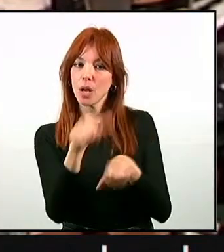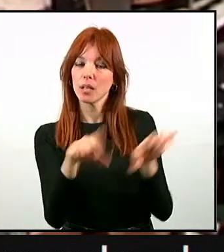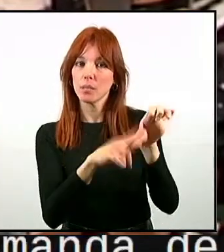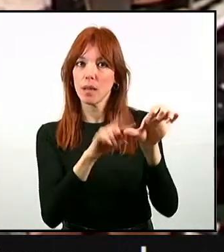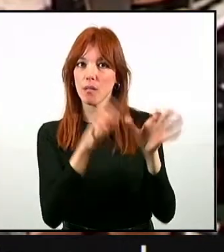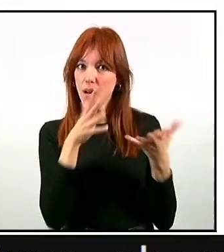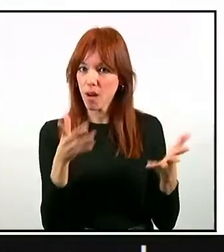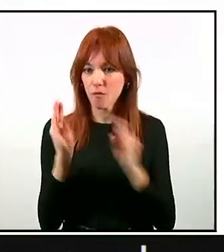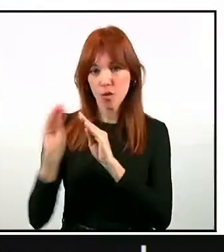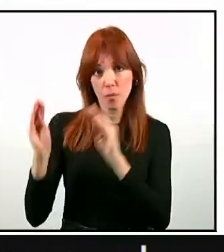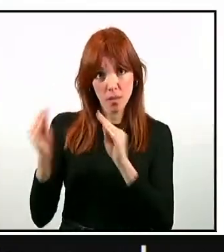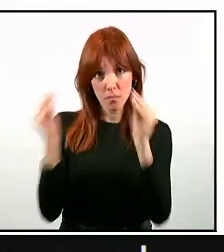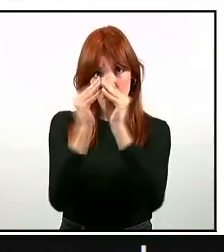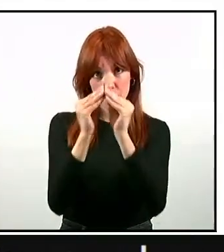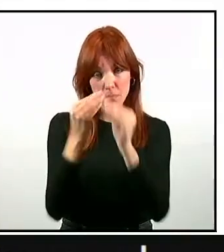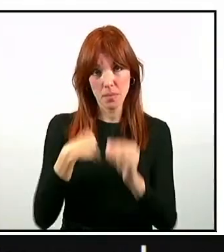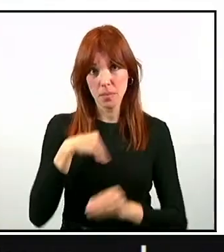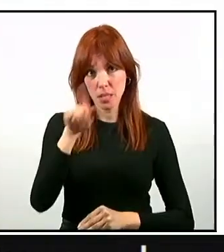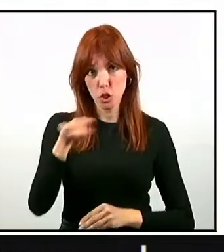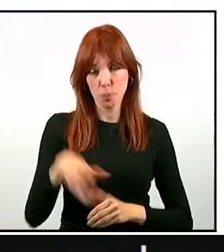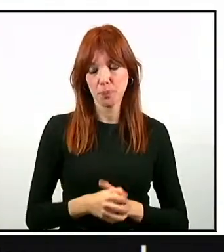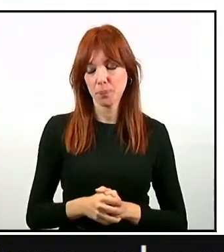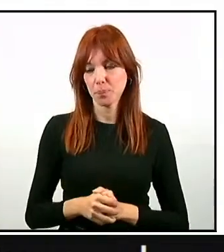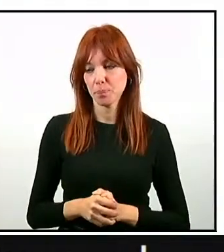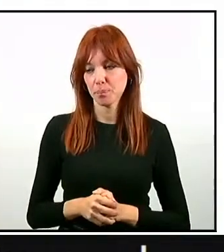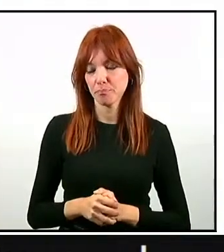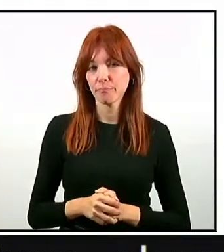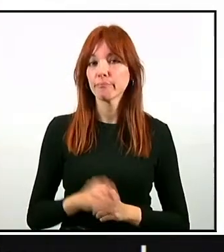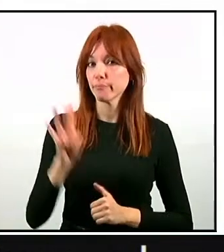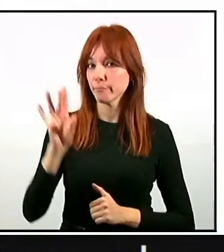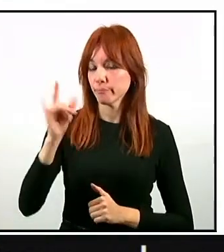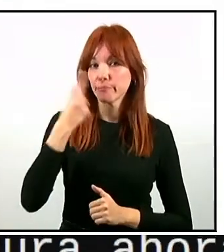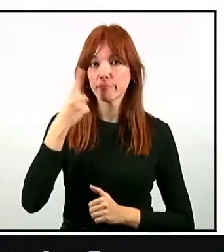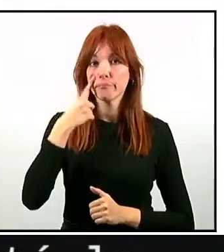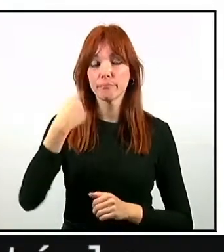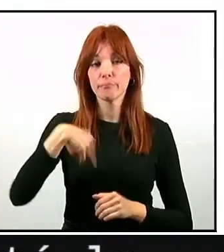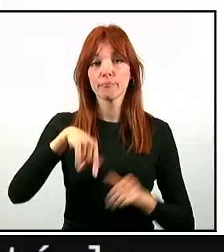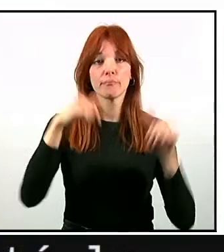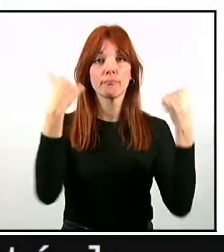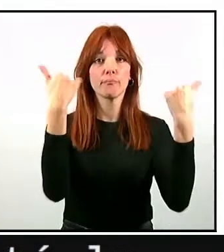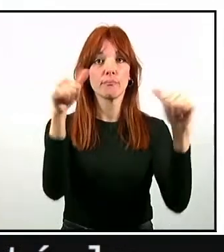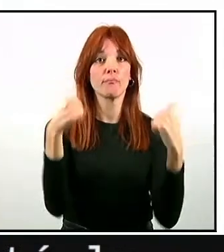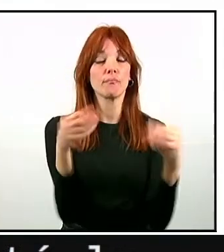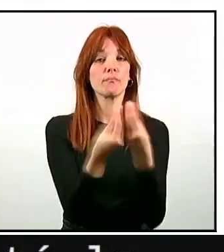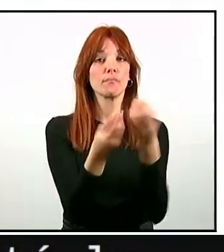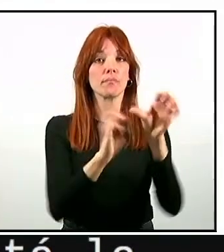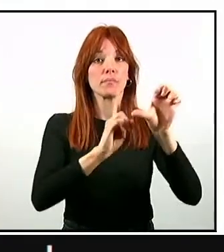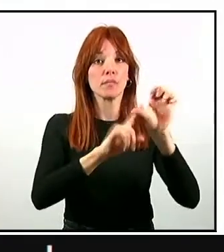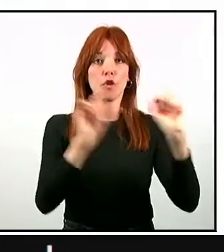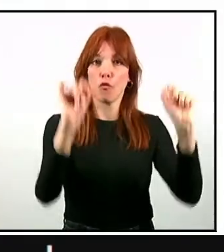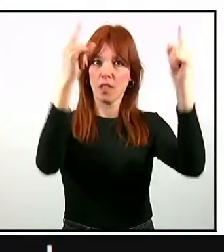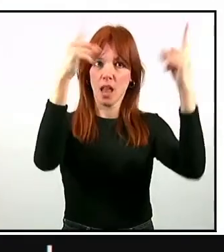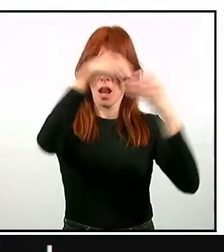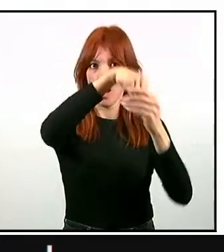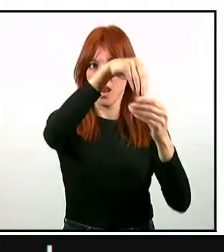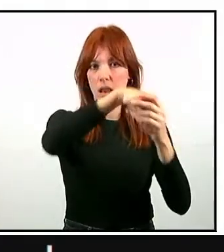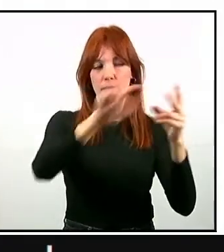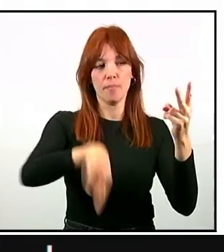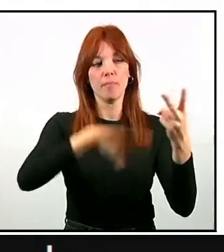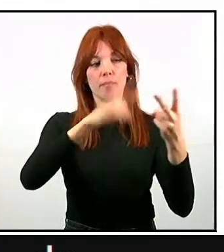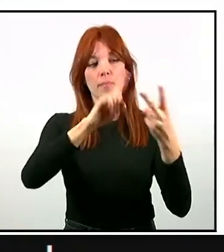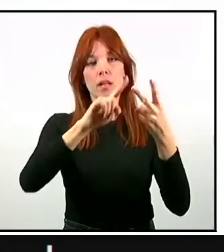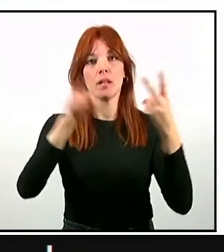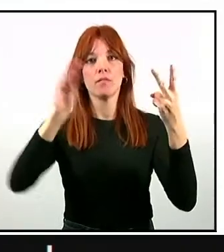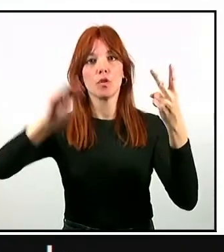mismo? Tanto es así que, por un lado, está la formación reglada que ofrece la Junta de Extremadura, está la formación